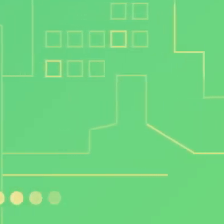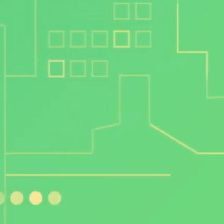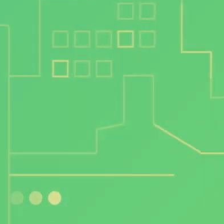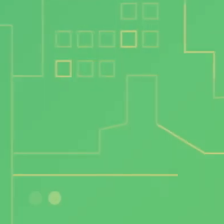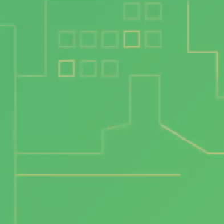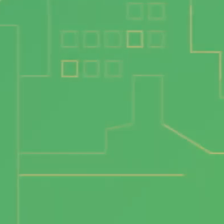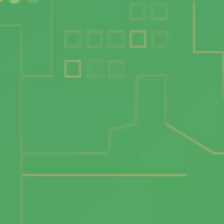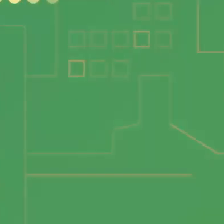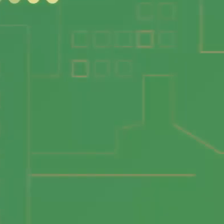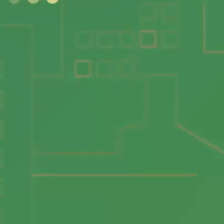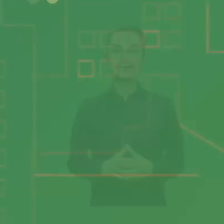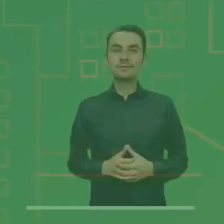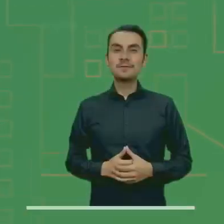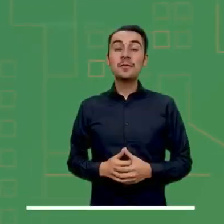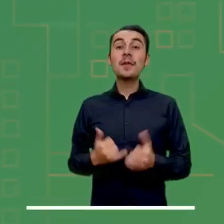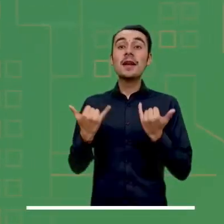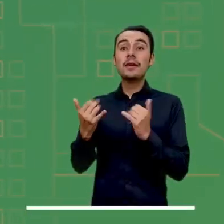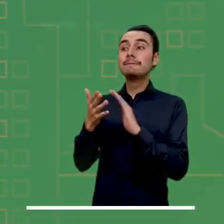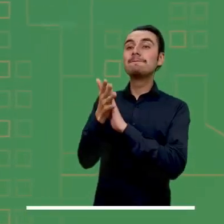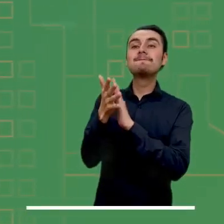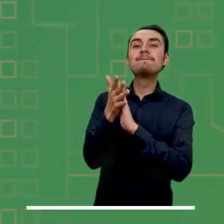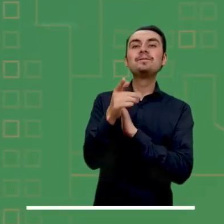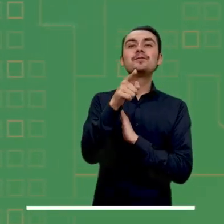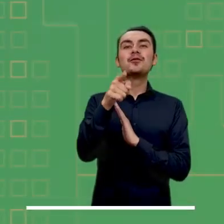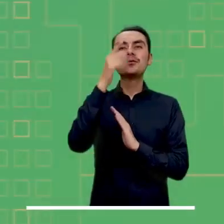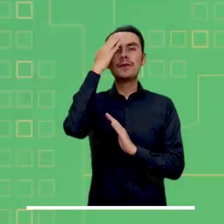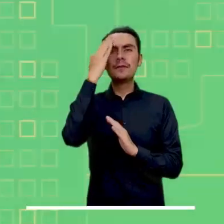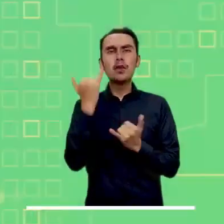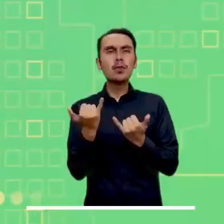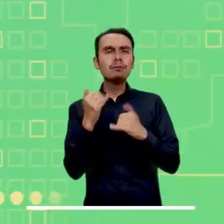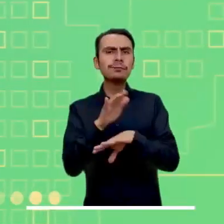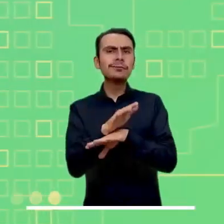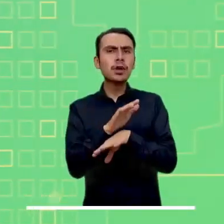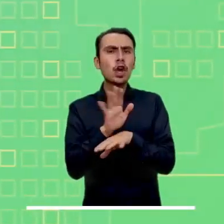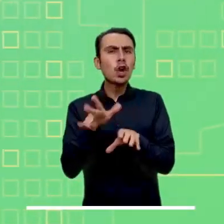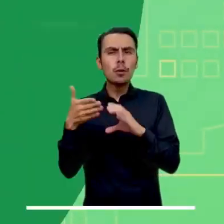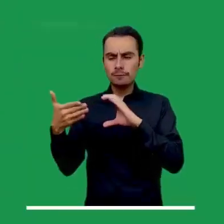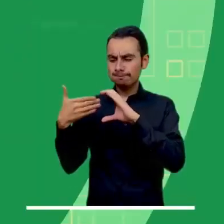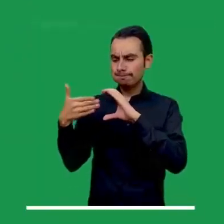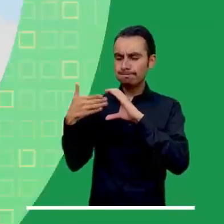Empezamos este día con la información meteorológica de la mañana.